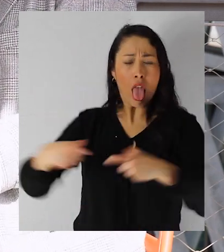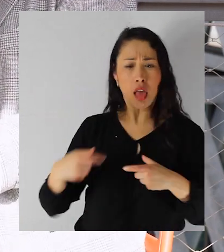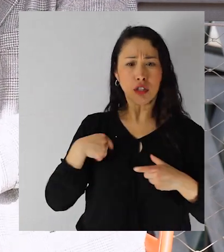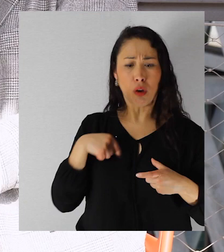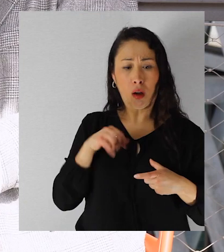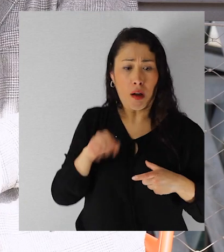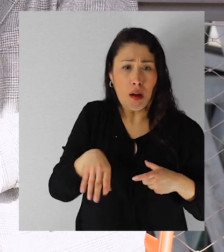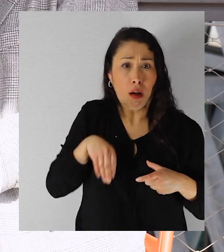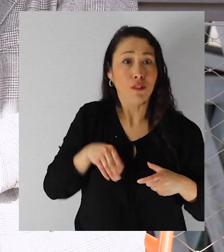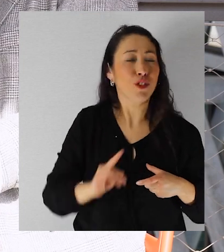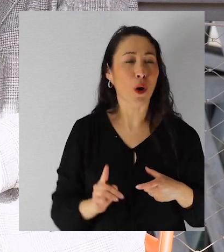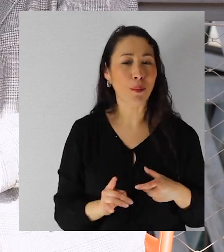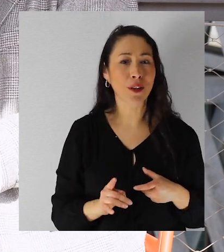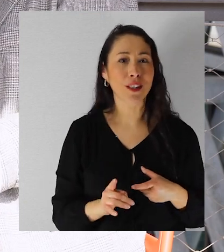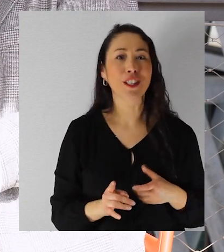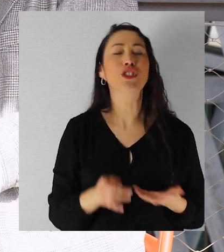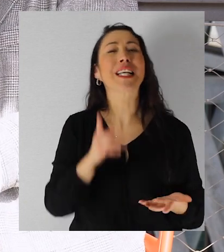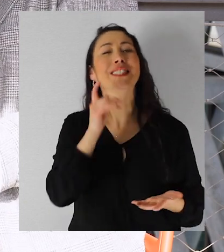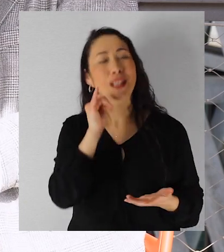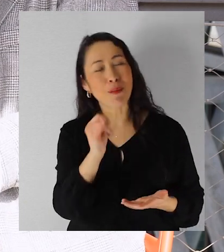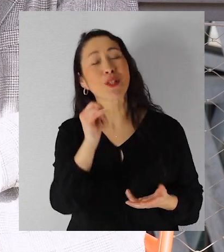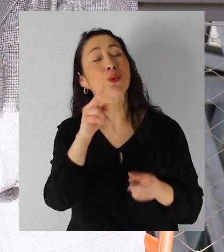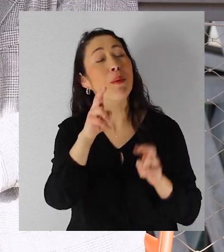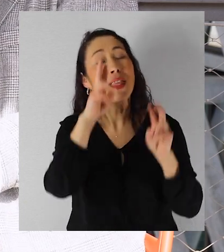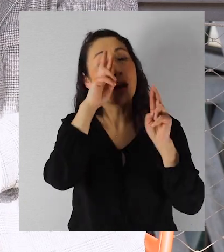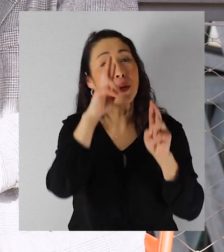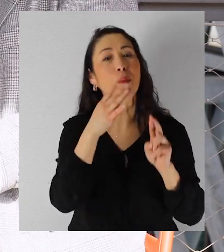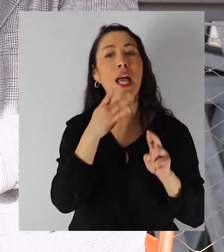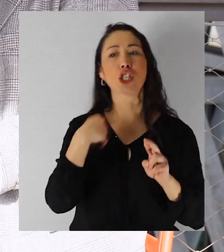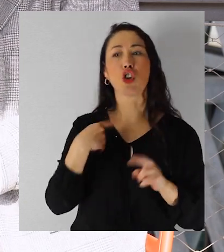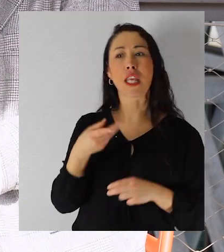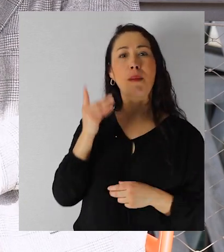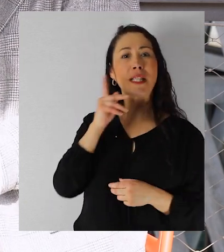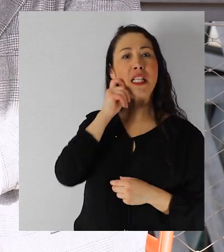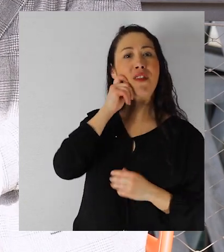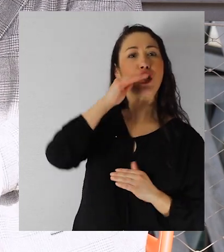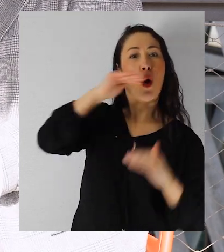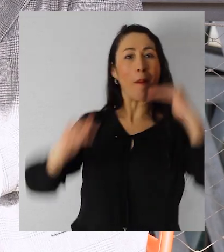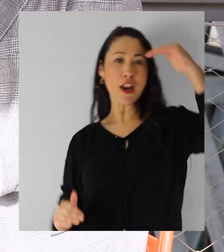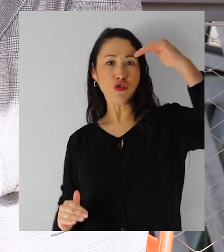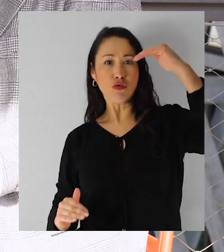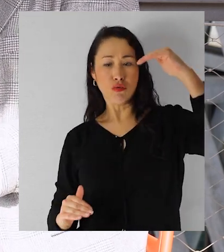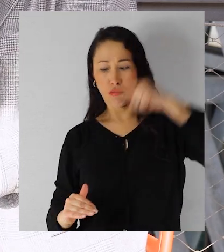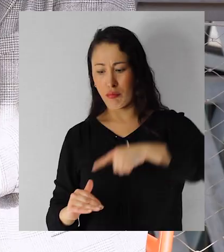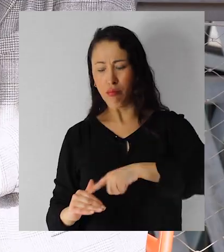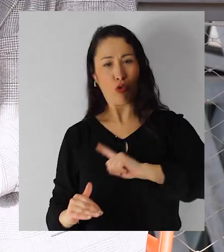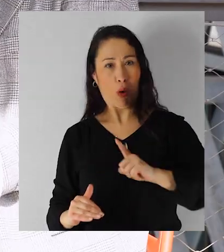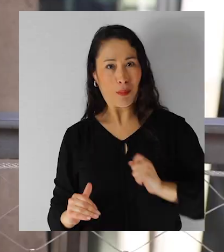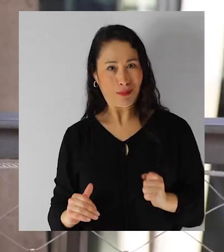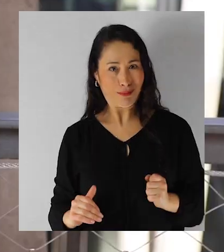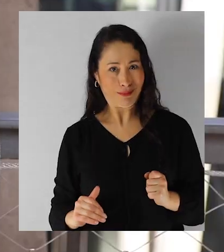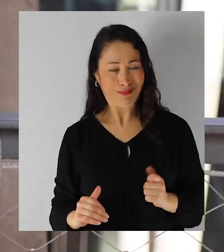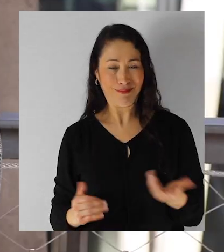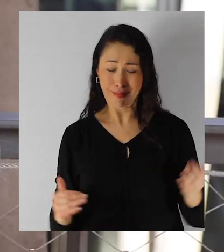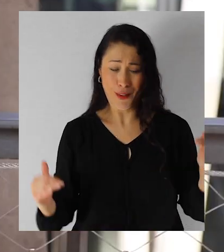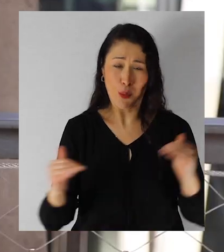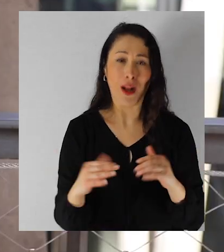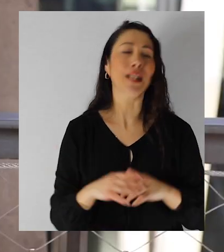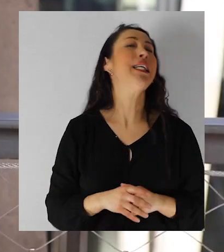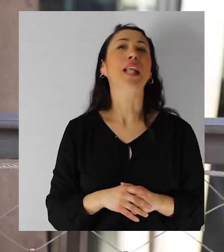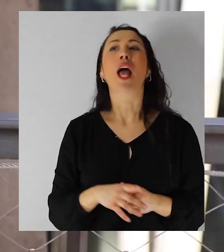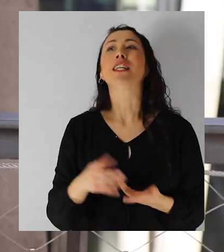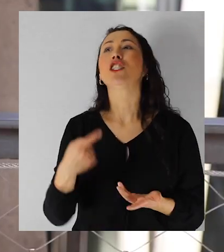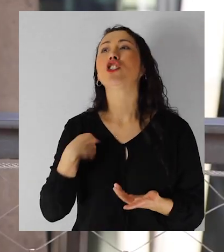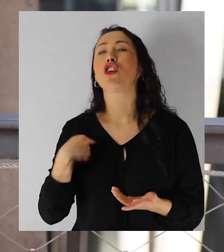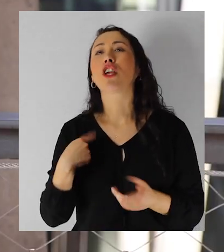tener una discapacidad estamos por debajo del resto. Y cuando yo tengo que hablar de mi comunidad, si yo soy un